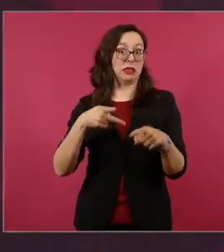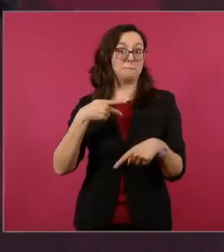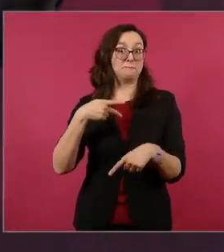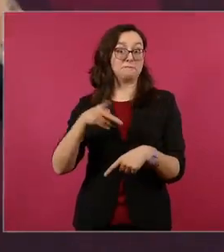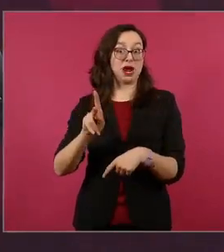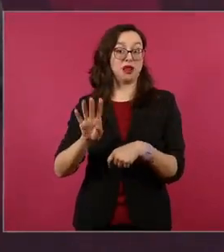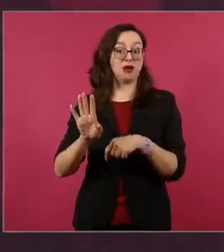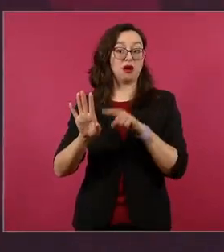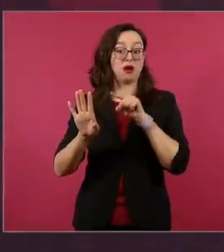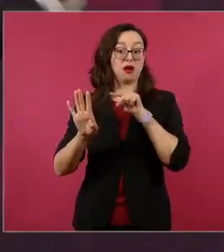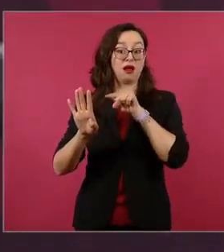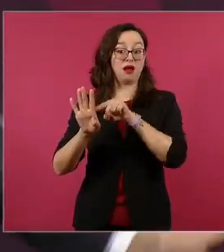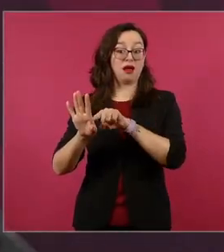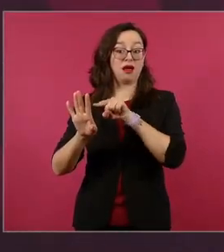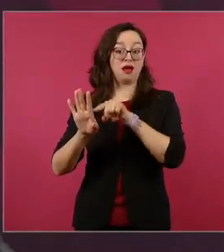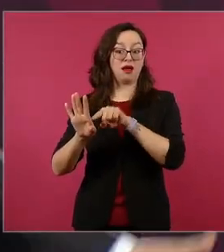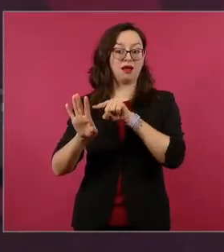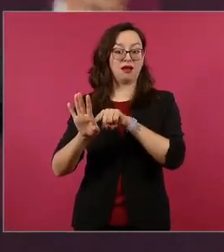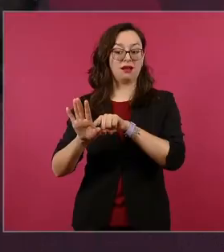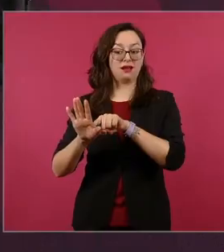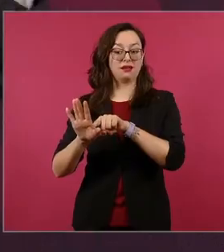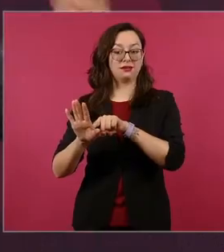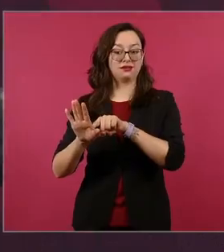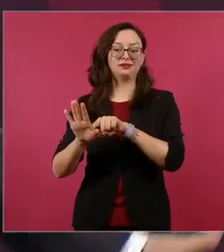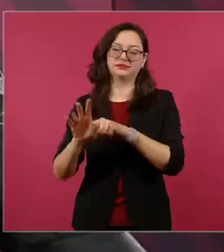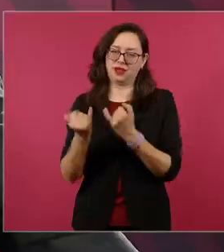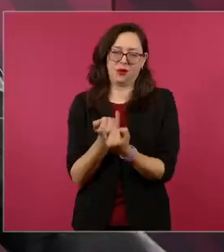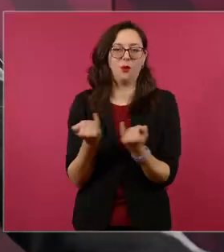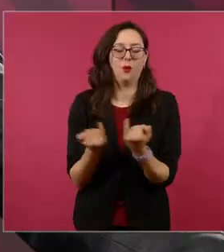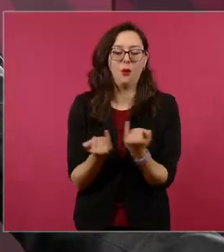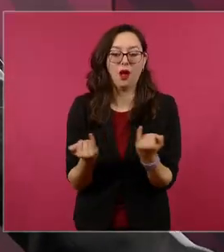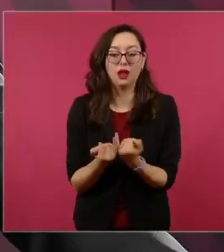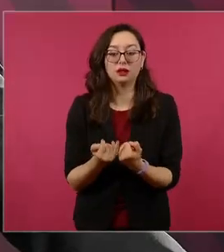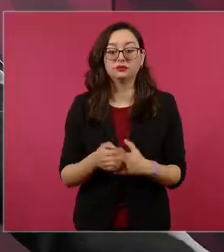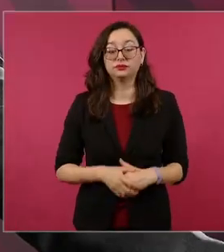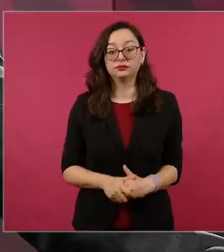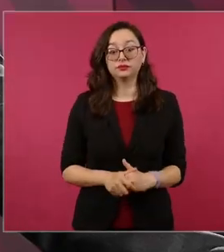aparentemente distintos que al final terminaron